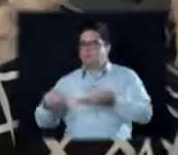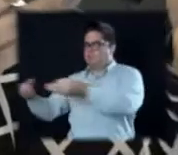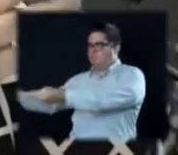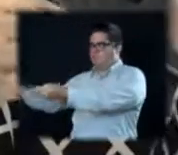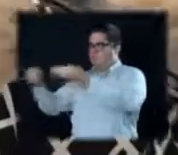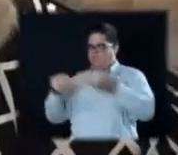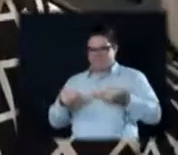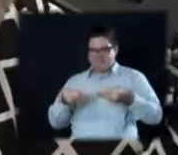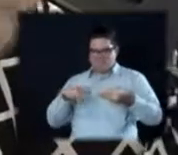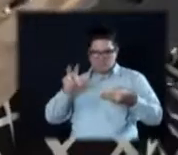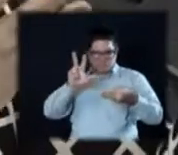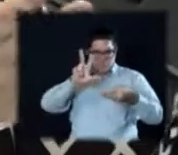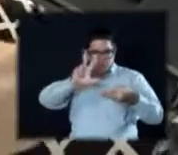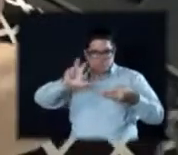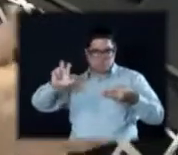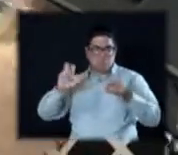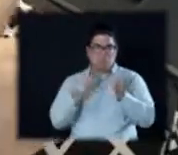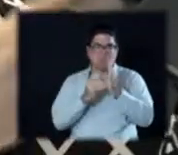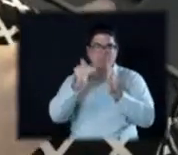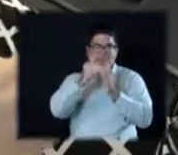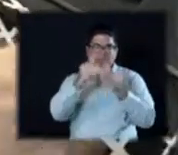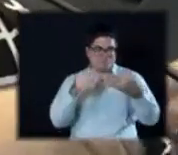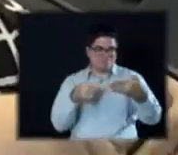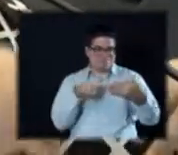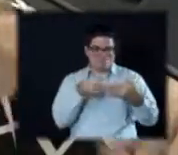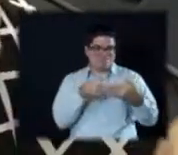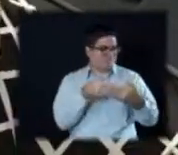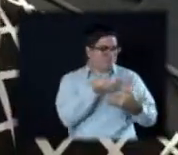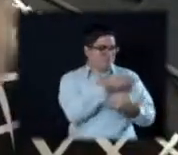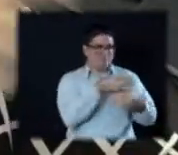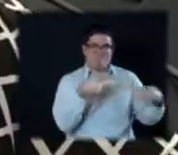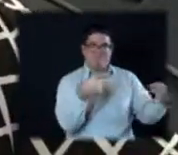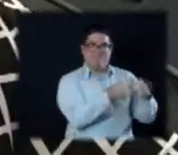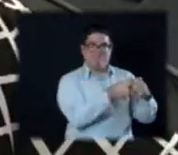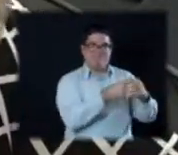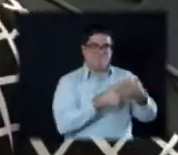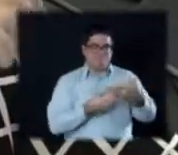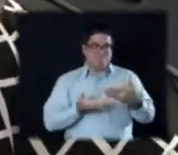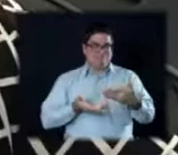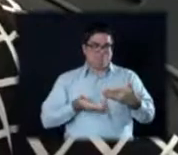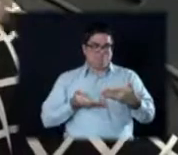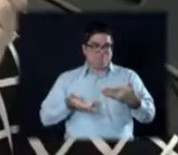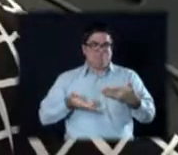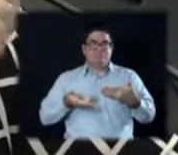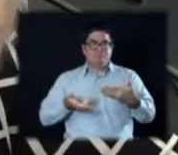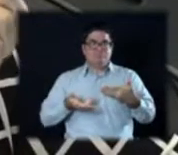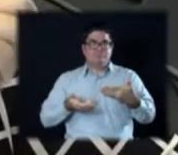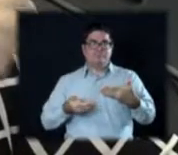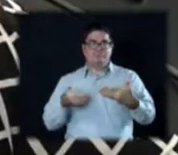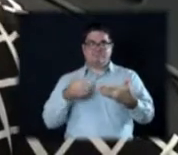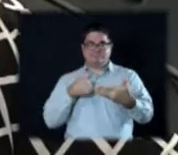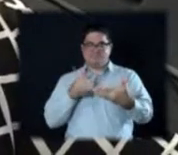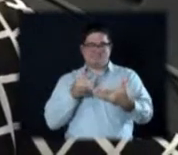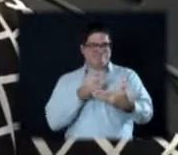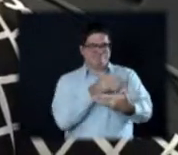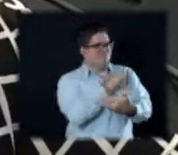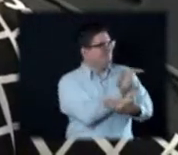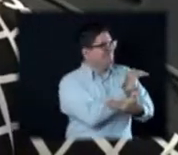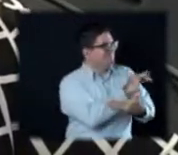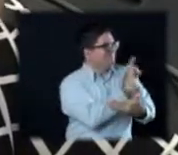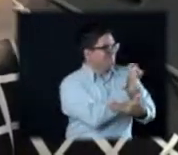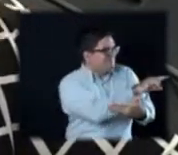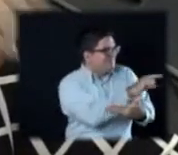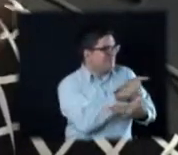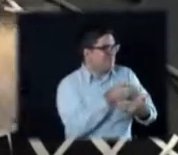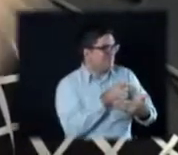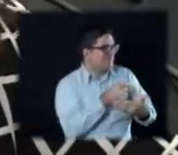del año fiscal anterior por 300 millones de dólares que no eran parte del, que no se podían cubrir con la liquidez que teníamos. Y en un momento dado